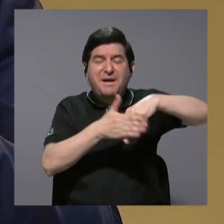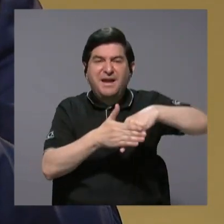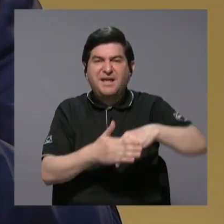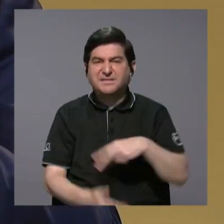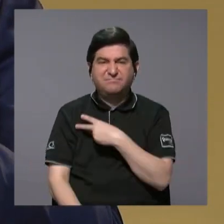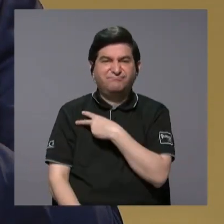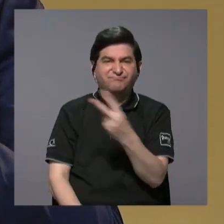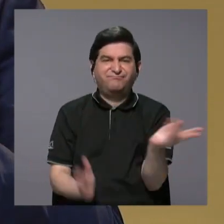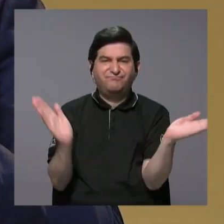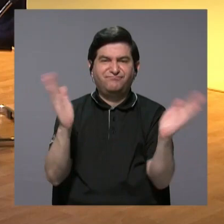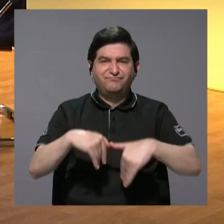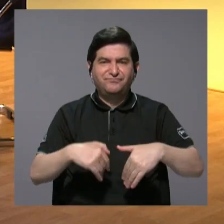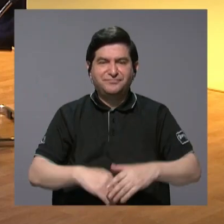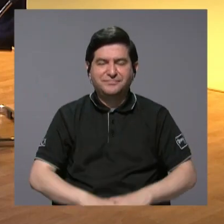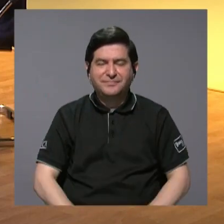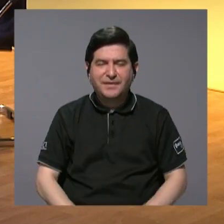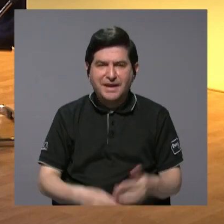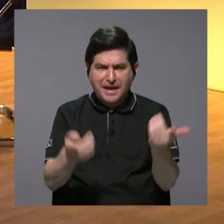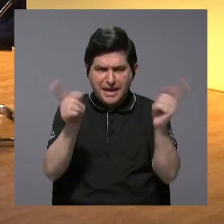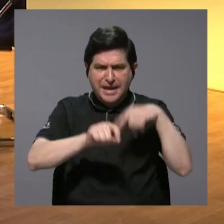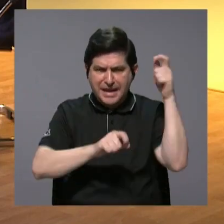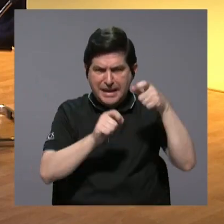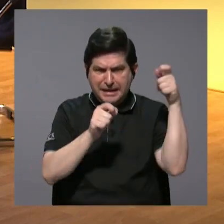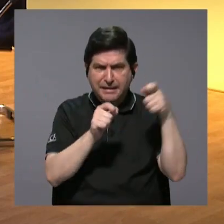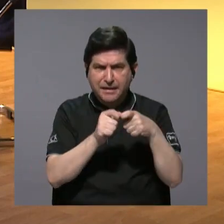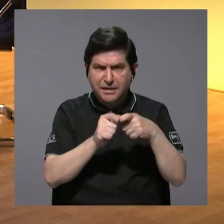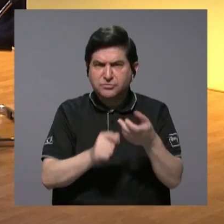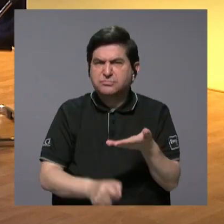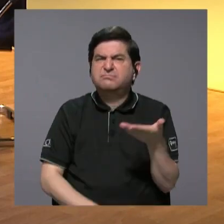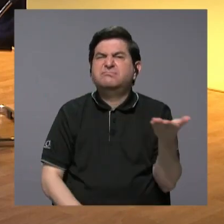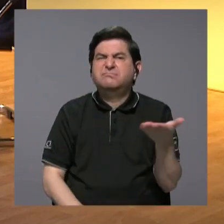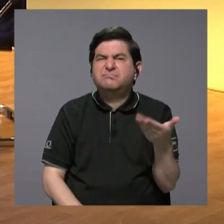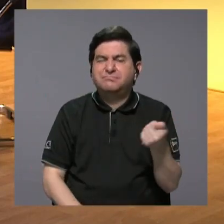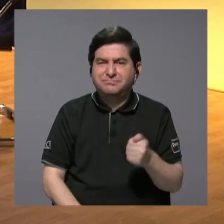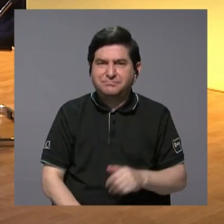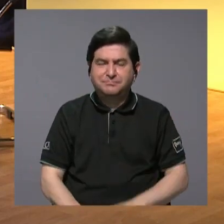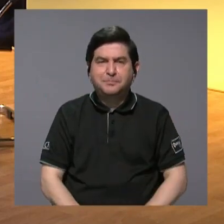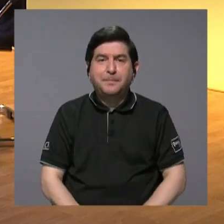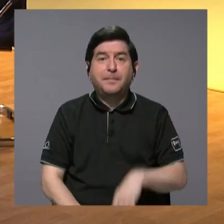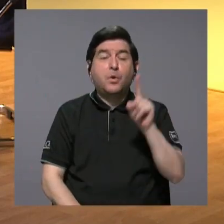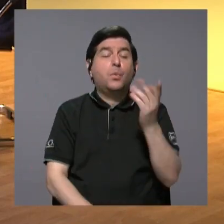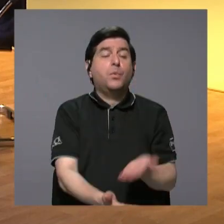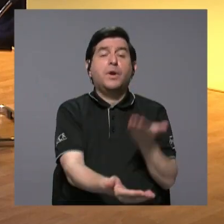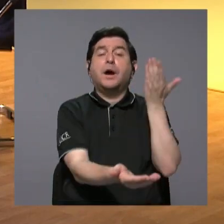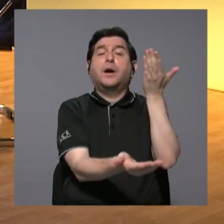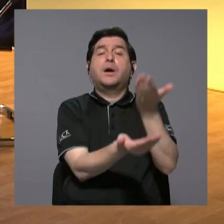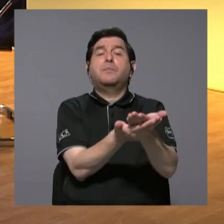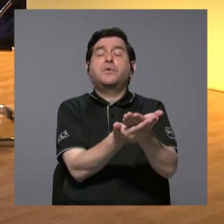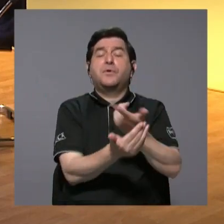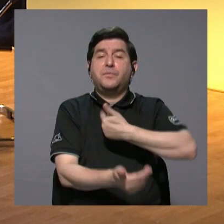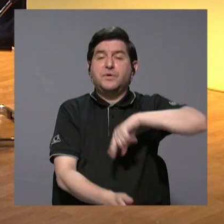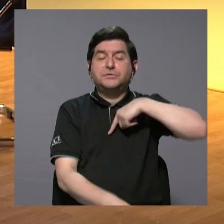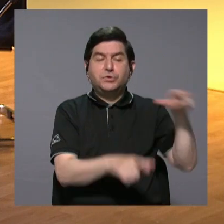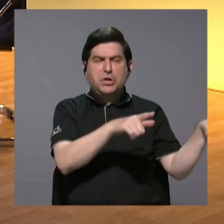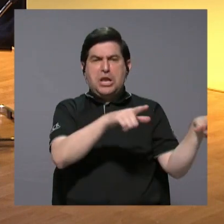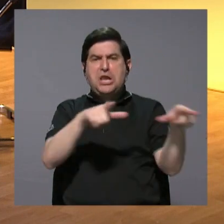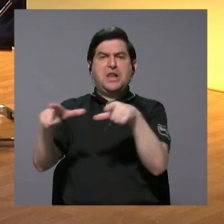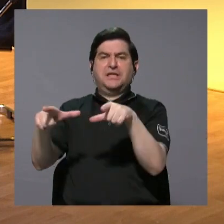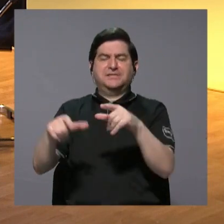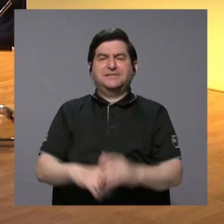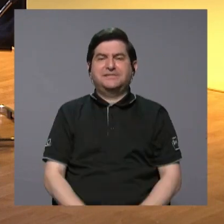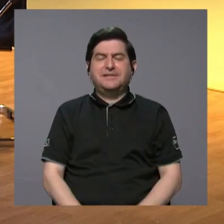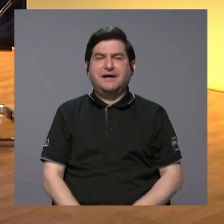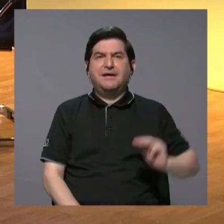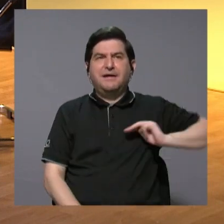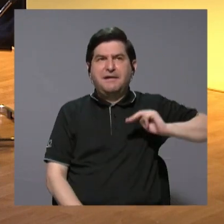Y en este caso concreto tenía que ver con una propuesta que nosotros dejamos lista desde que estábamos